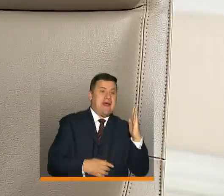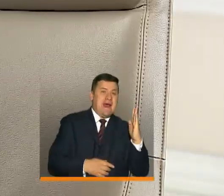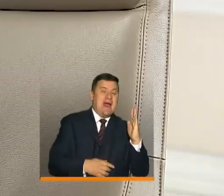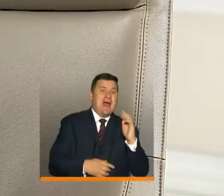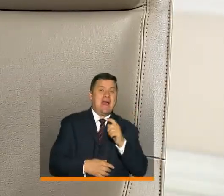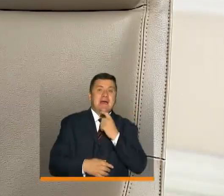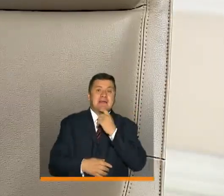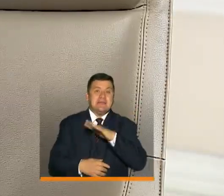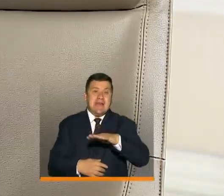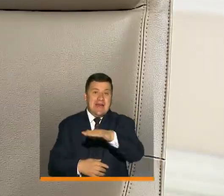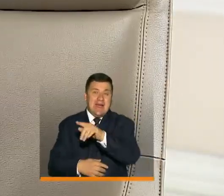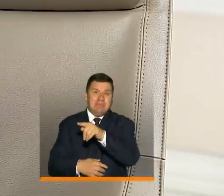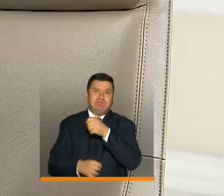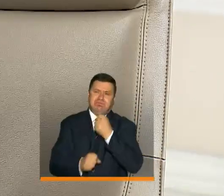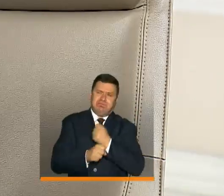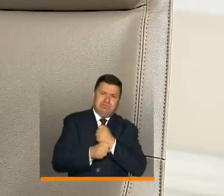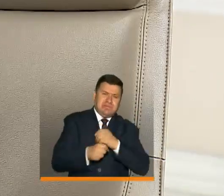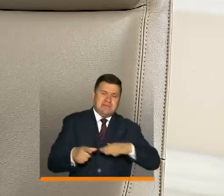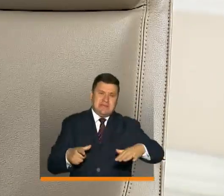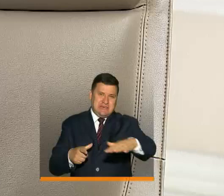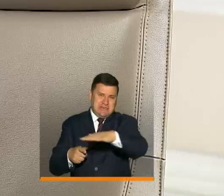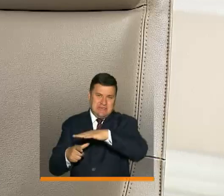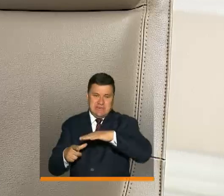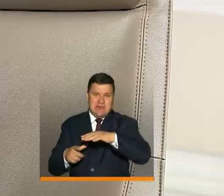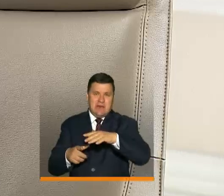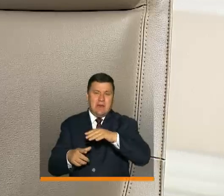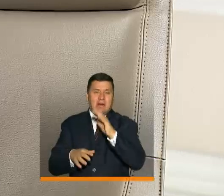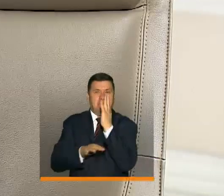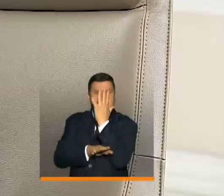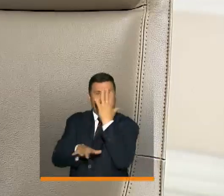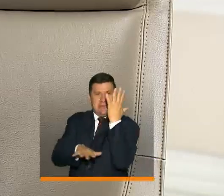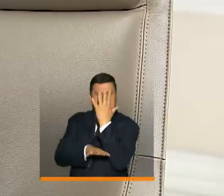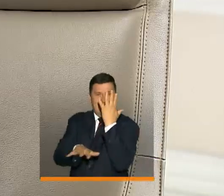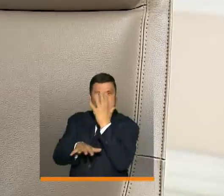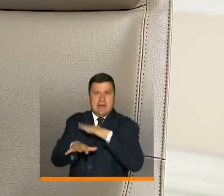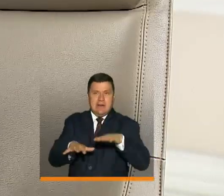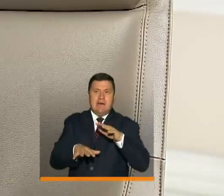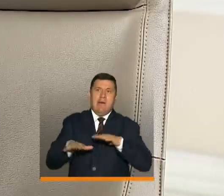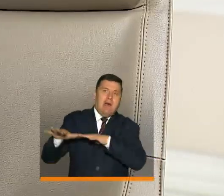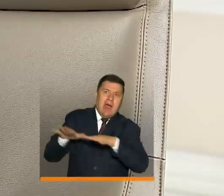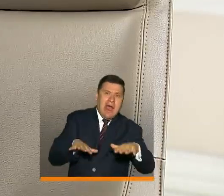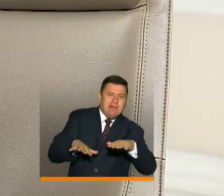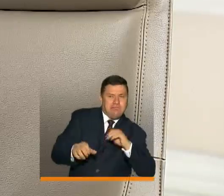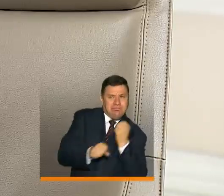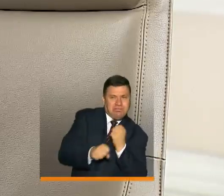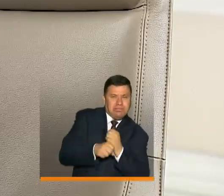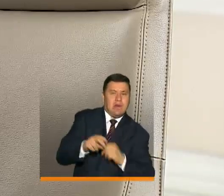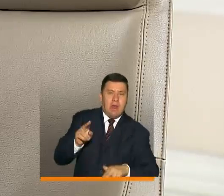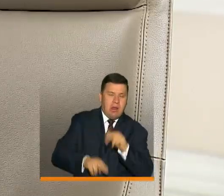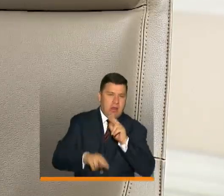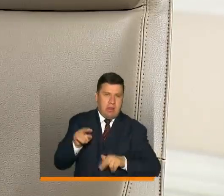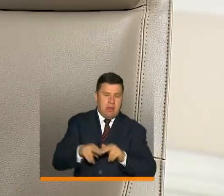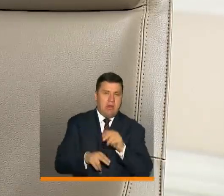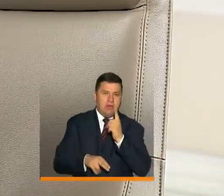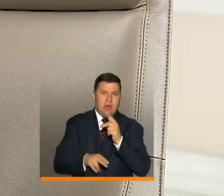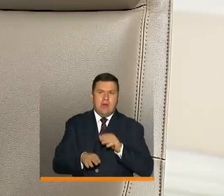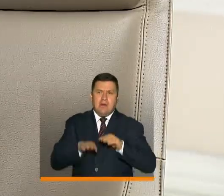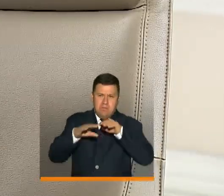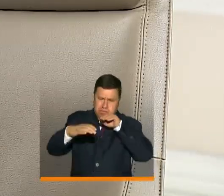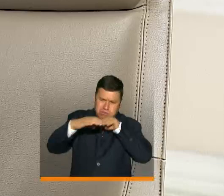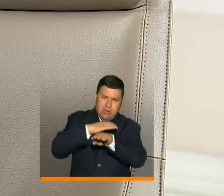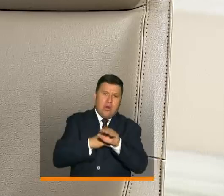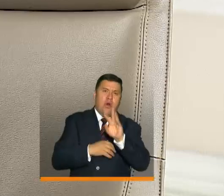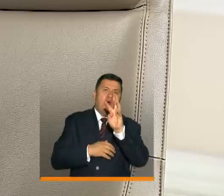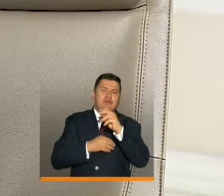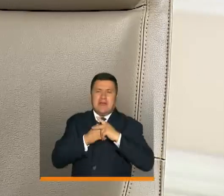Ciénaga, aquellos puntos de esa conectividad que están afectados por la erosión, es decir, la construcción de los dos viaductos de más de